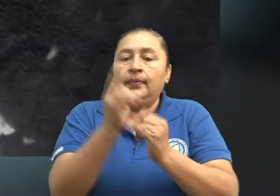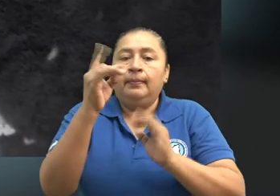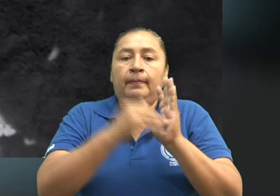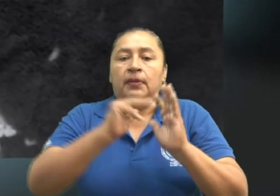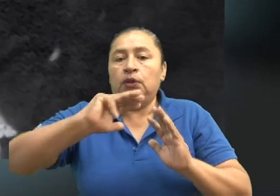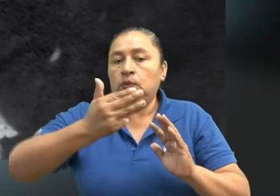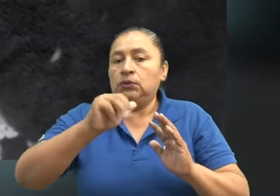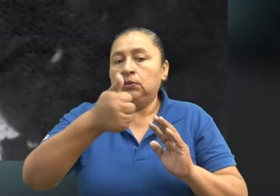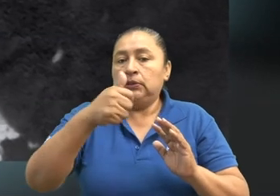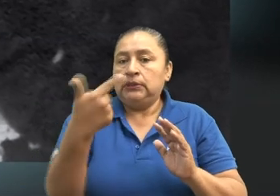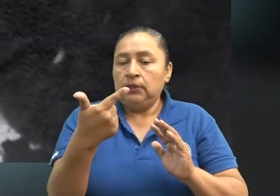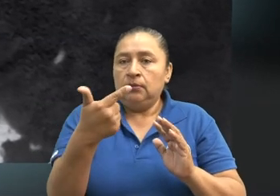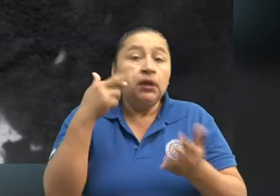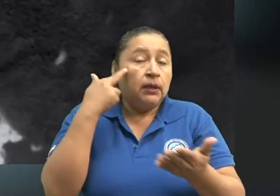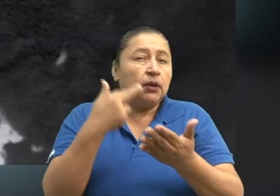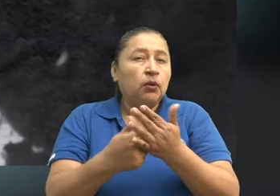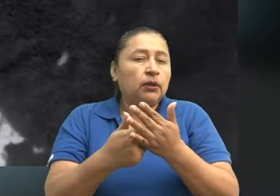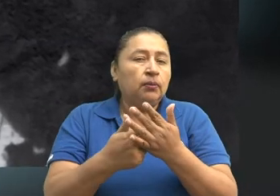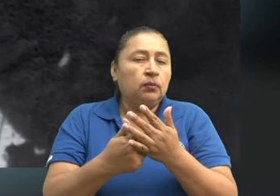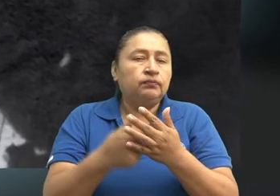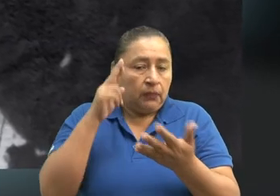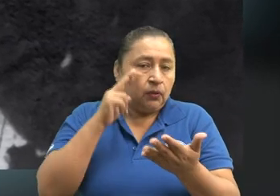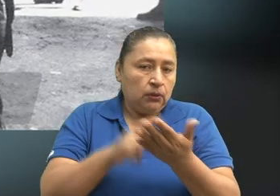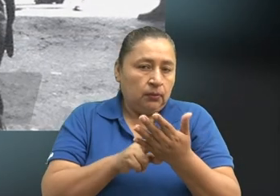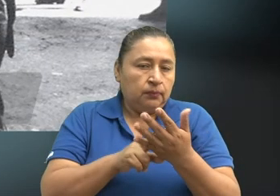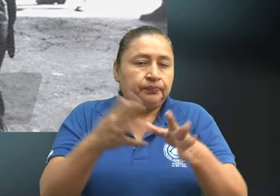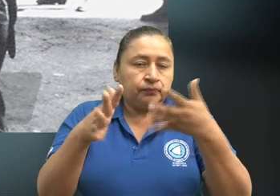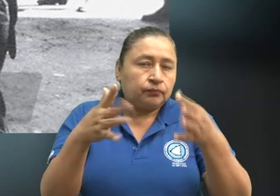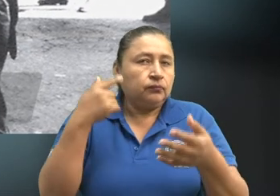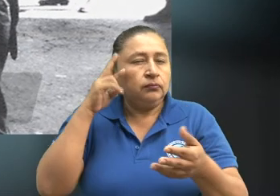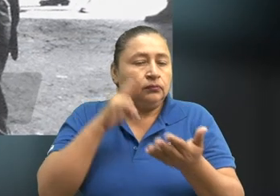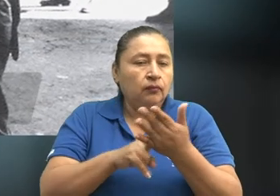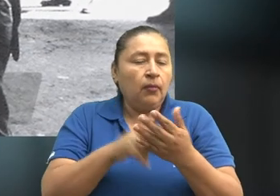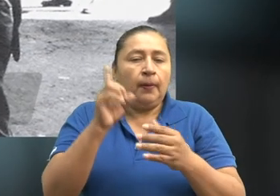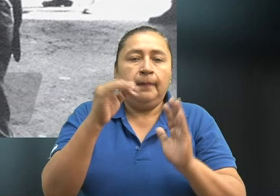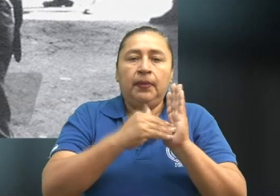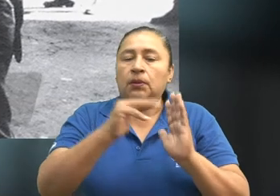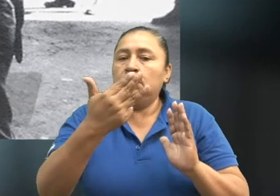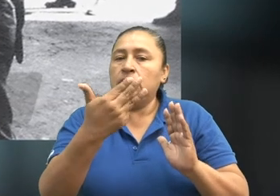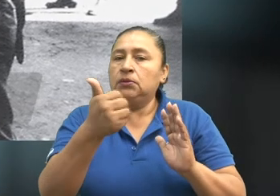1967. Acordémonos que en términos más recientes, para ubicar el contexto, pues sí, de la masacre de